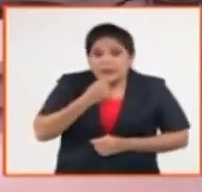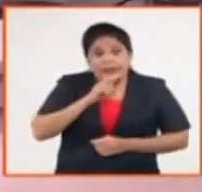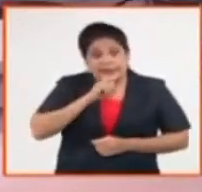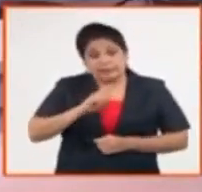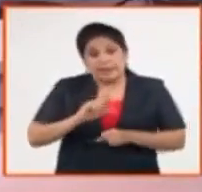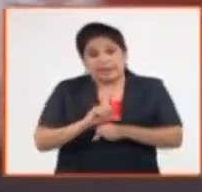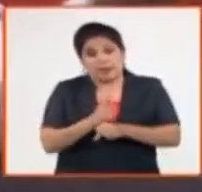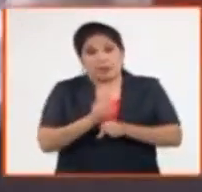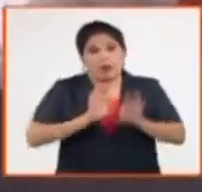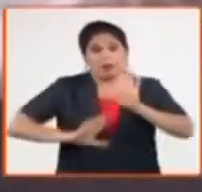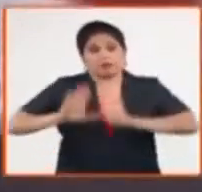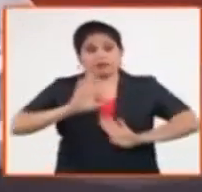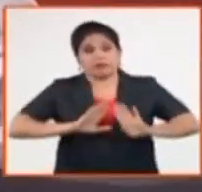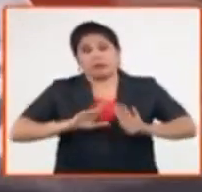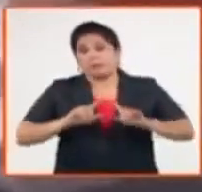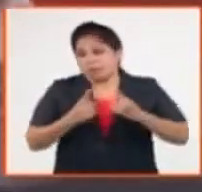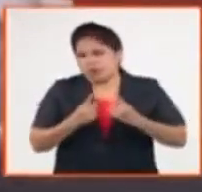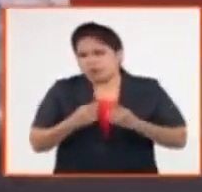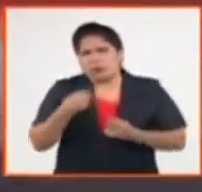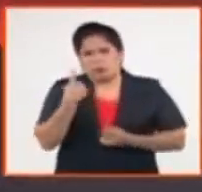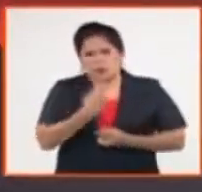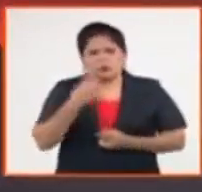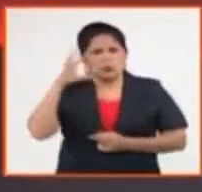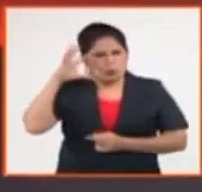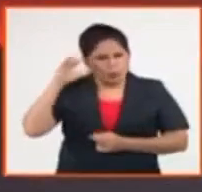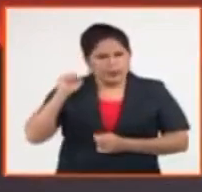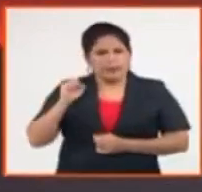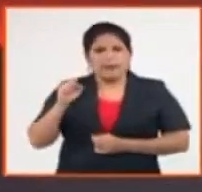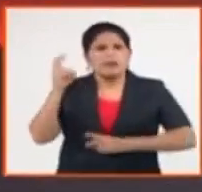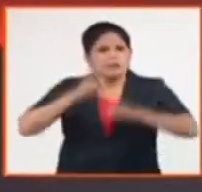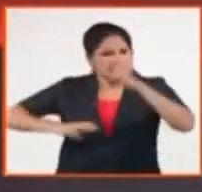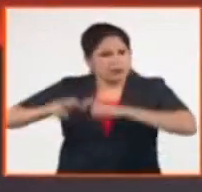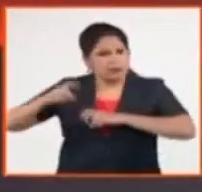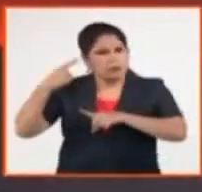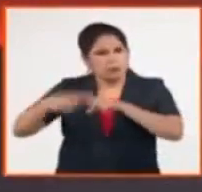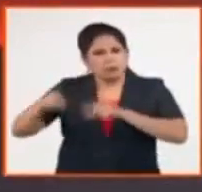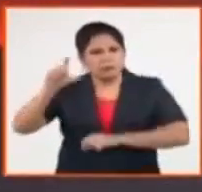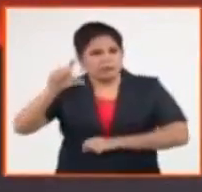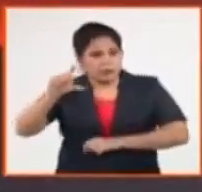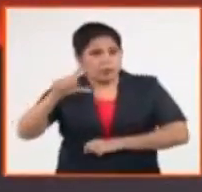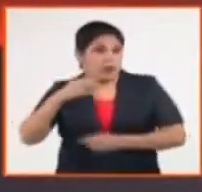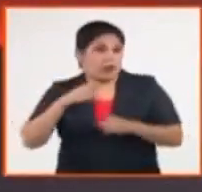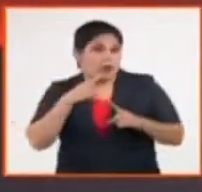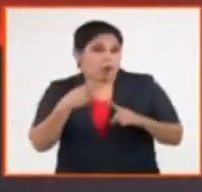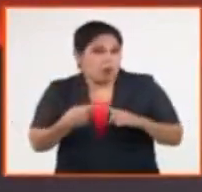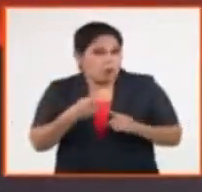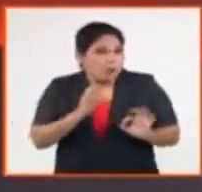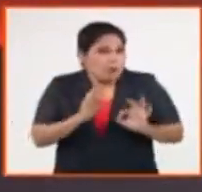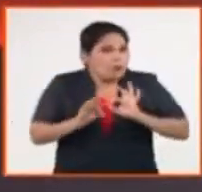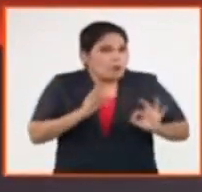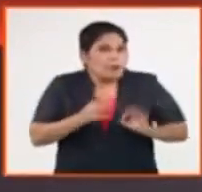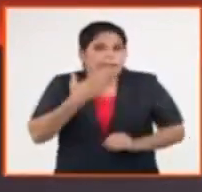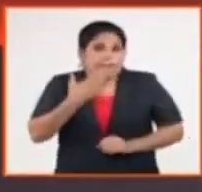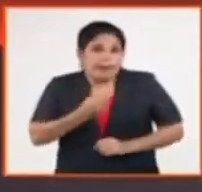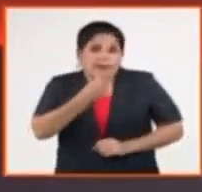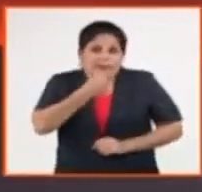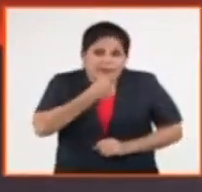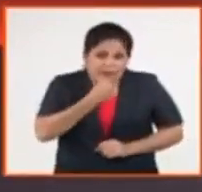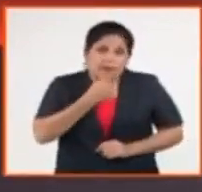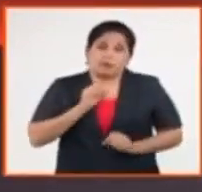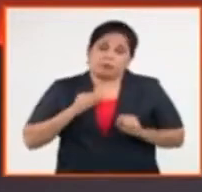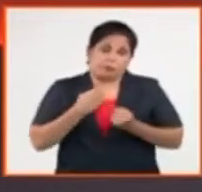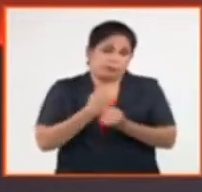adultos mayores. Eso es algo que tenemos que comprender, incluso cómo vamos a proteger mejor a esa población de